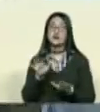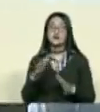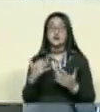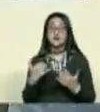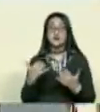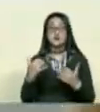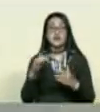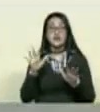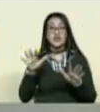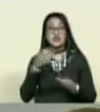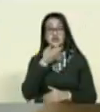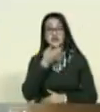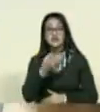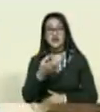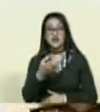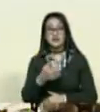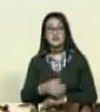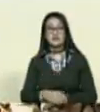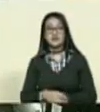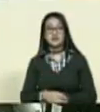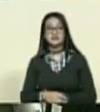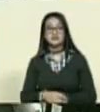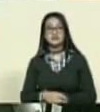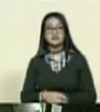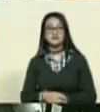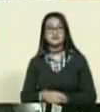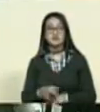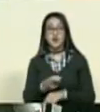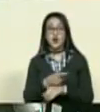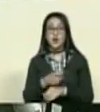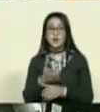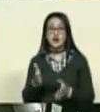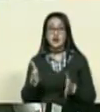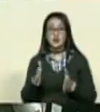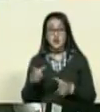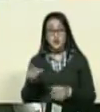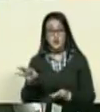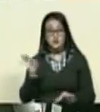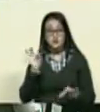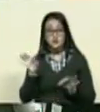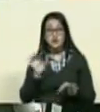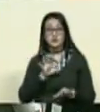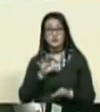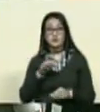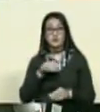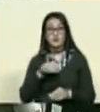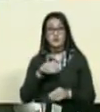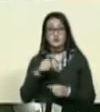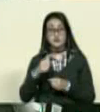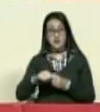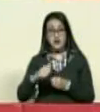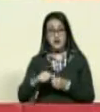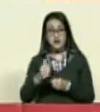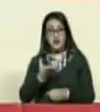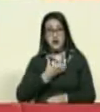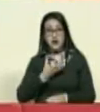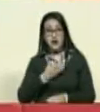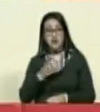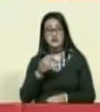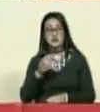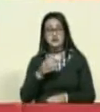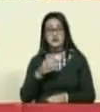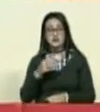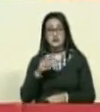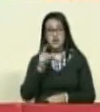el 10 de diciembre. 10 de diciembre, elección de gobernador o gobernadora del Zulia y de alcaldes y